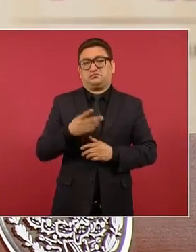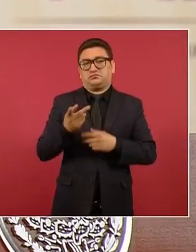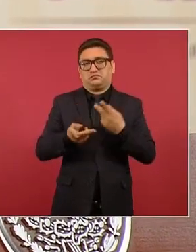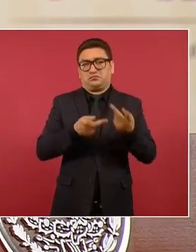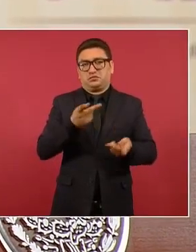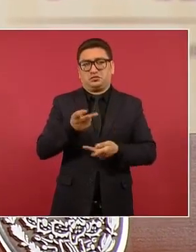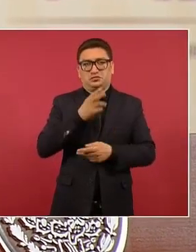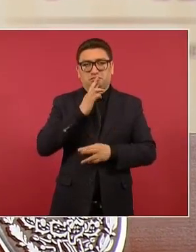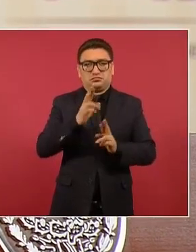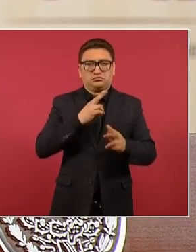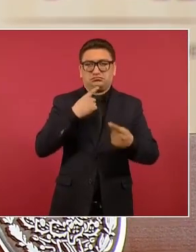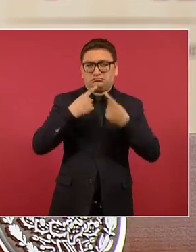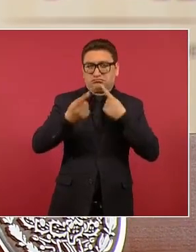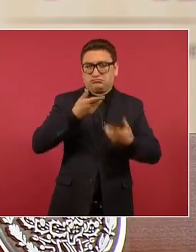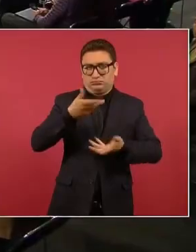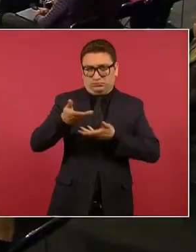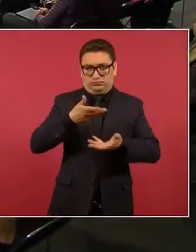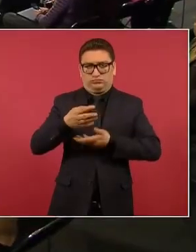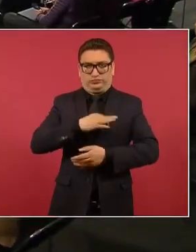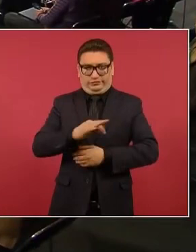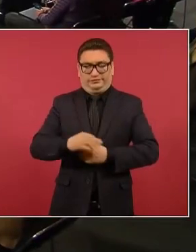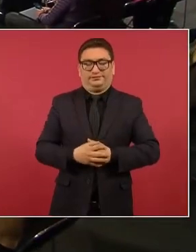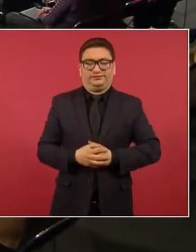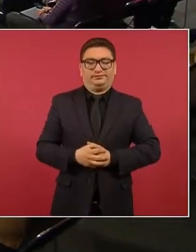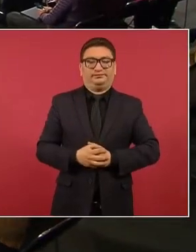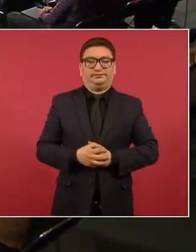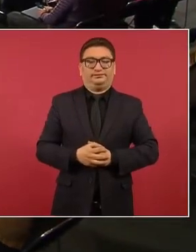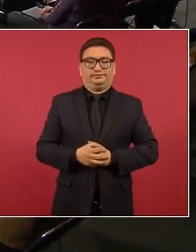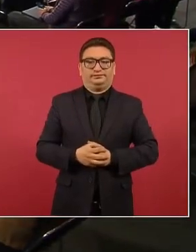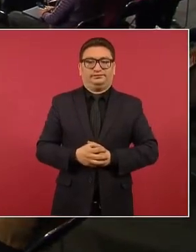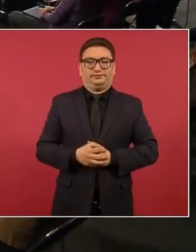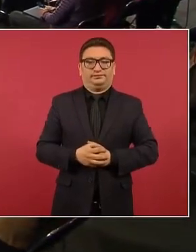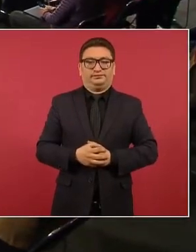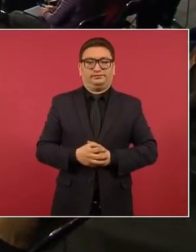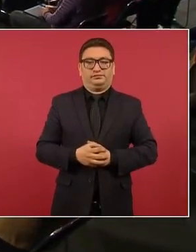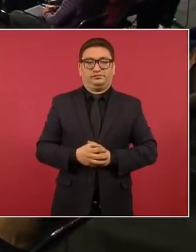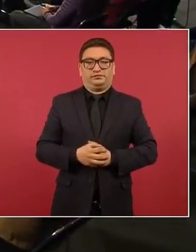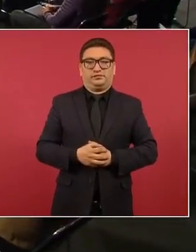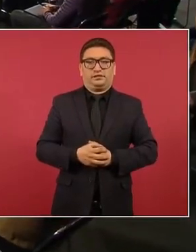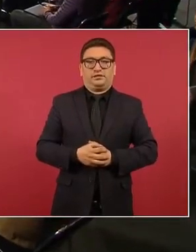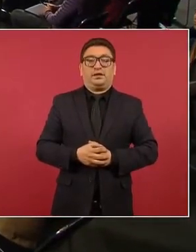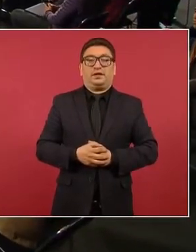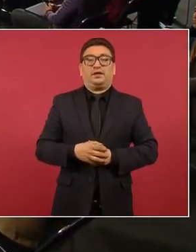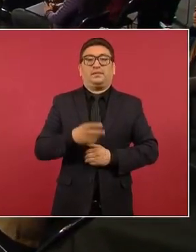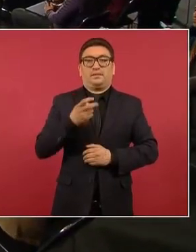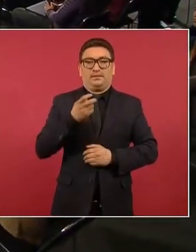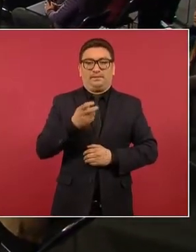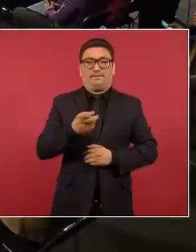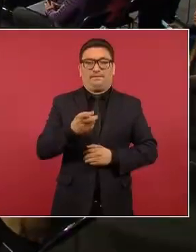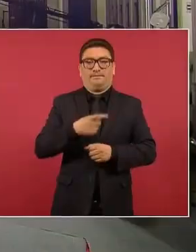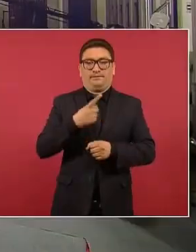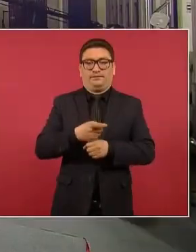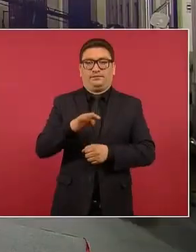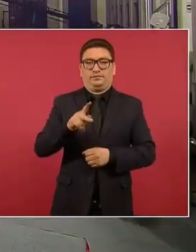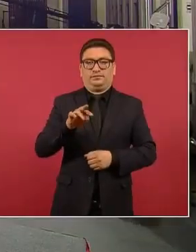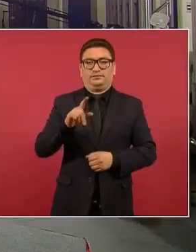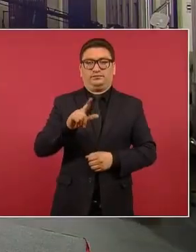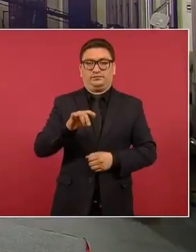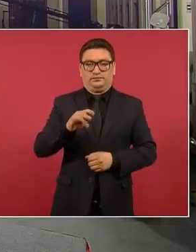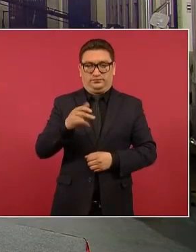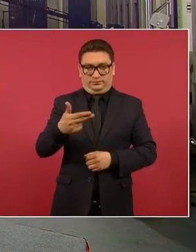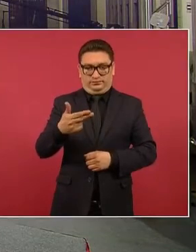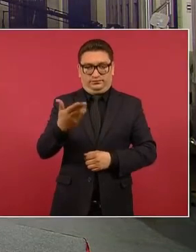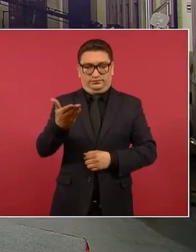tener este diálogo circular con ustedes, ¿no? Contestar preguntas. Entonces, vamos con Elizabeth.